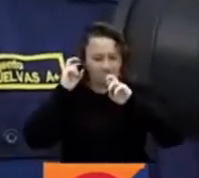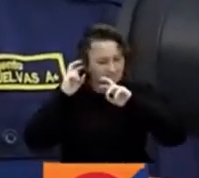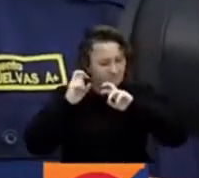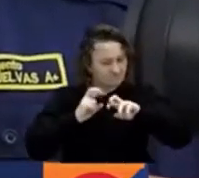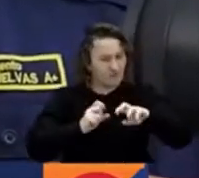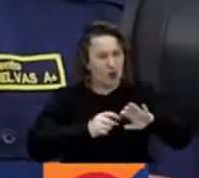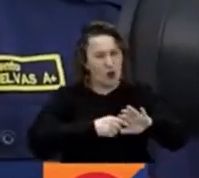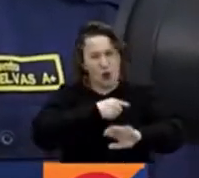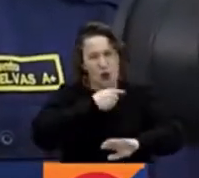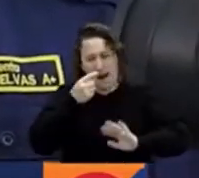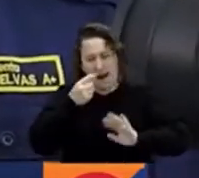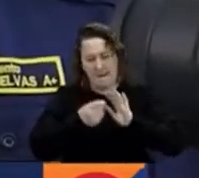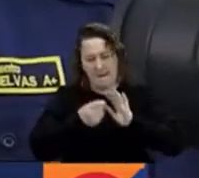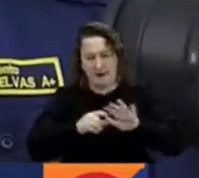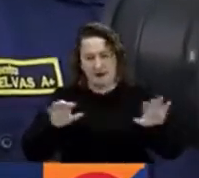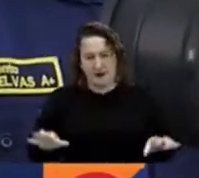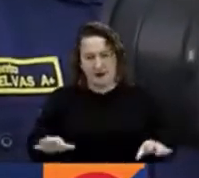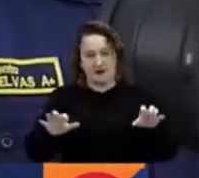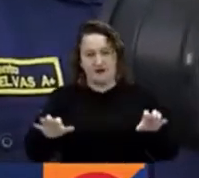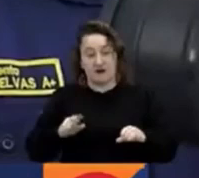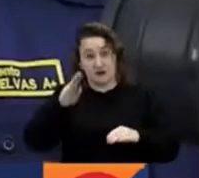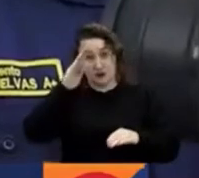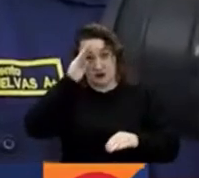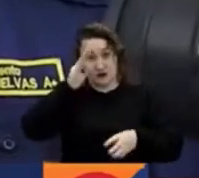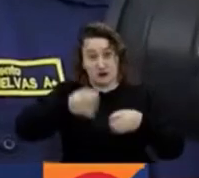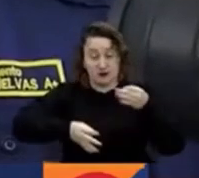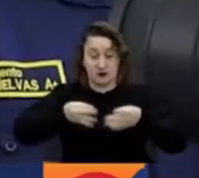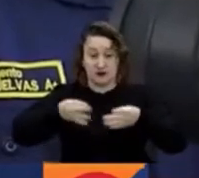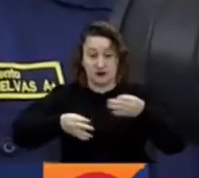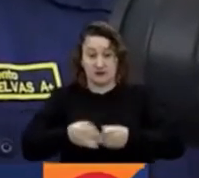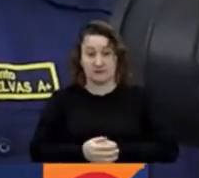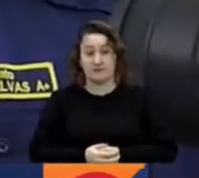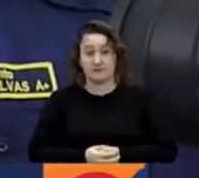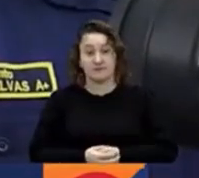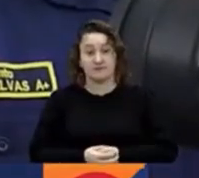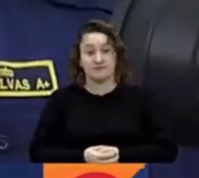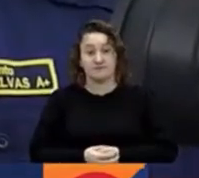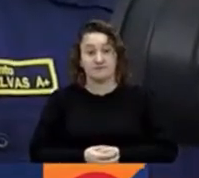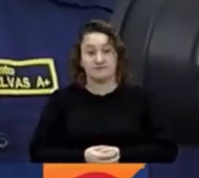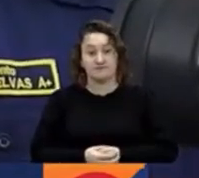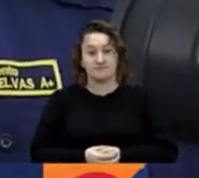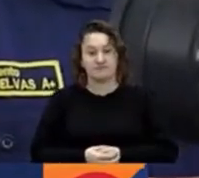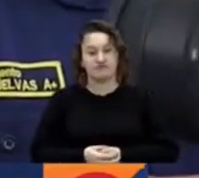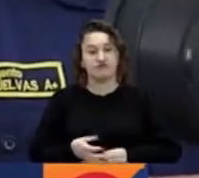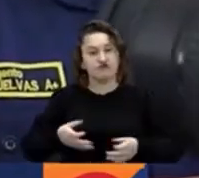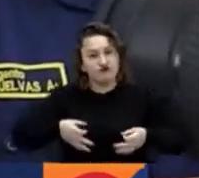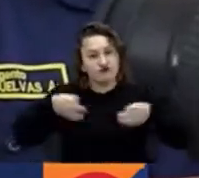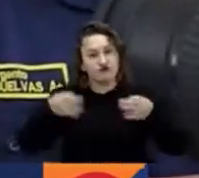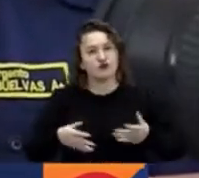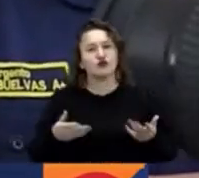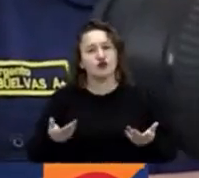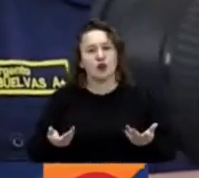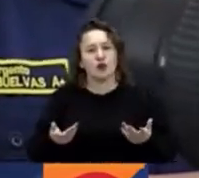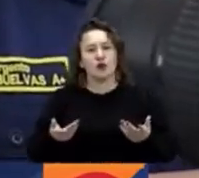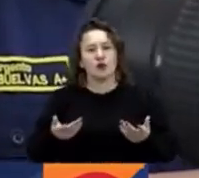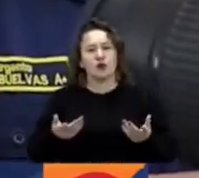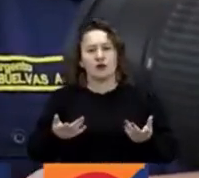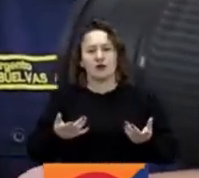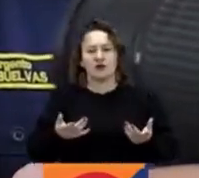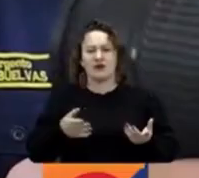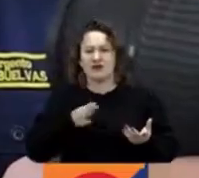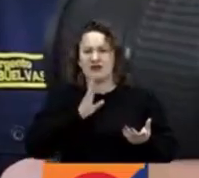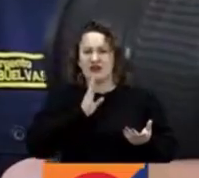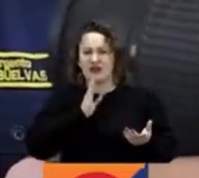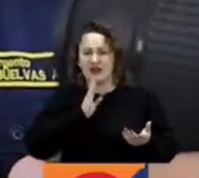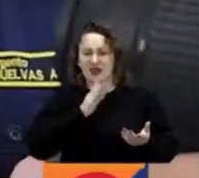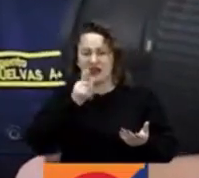las actividades en el marco de Policía Judicial y poder establecer con exactitud quiénes